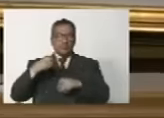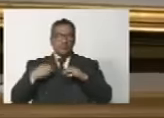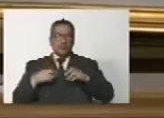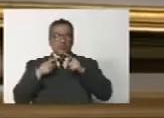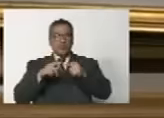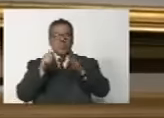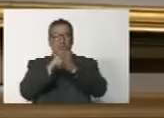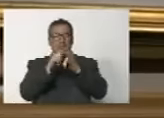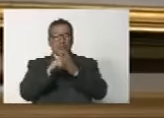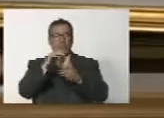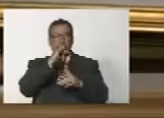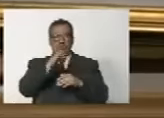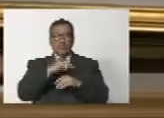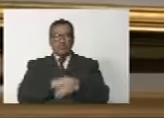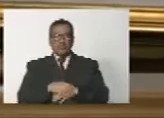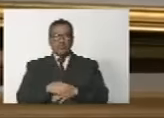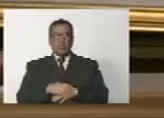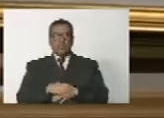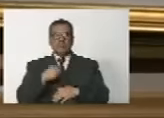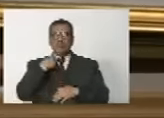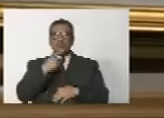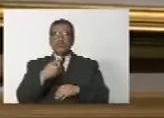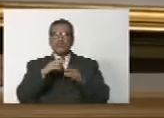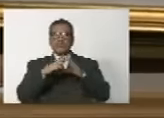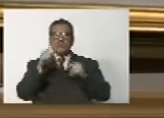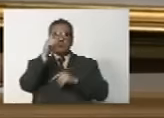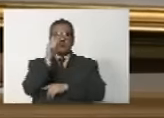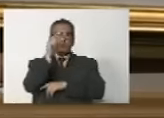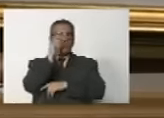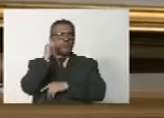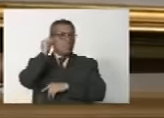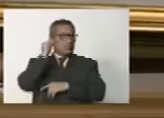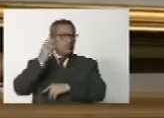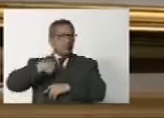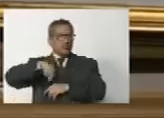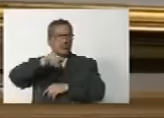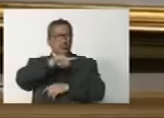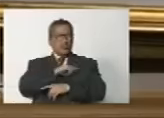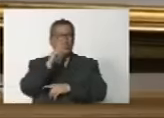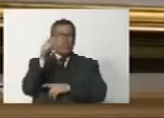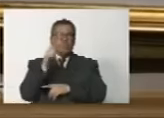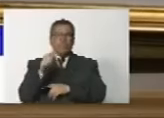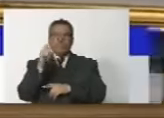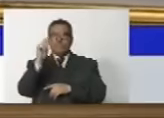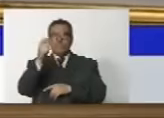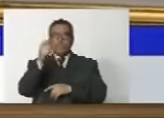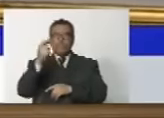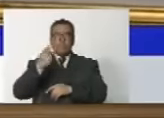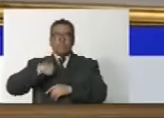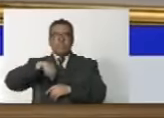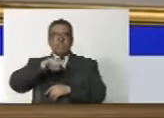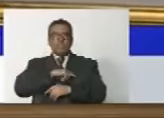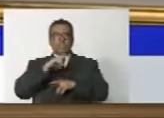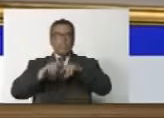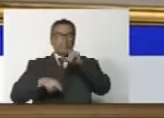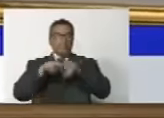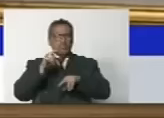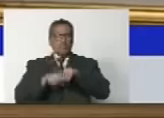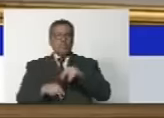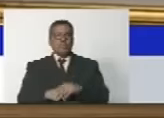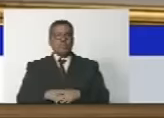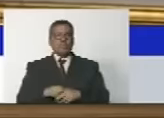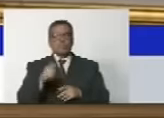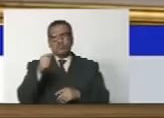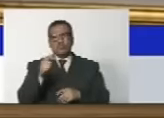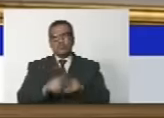punto información, pedirle a todos los diputados y diputadas de nuestro Parlamento como una tarea. Nosotros creamos hace